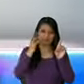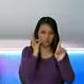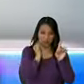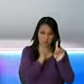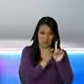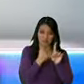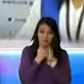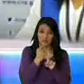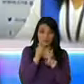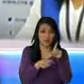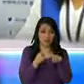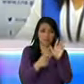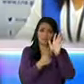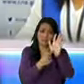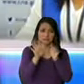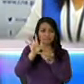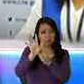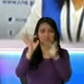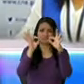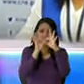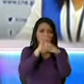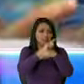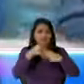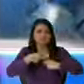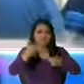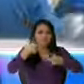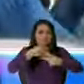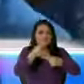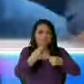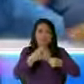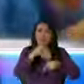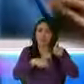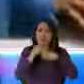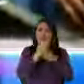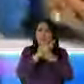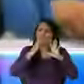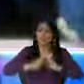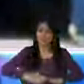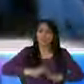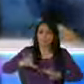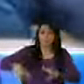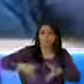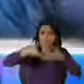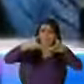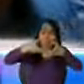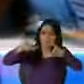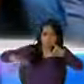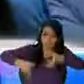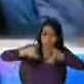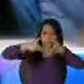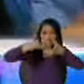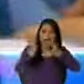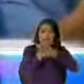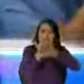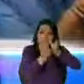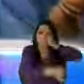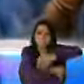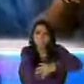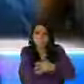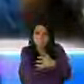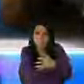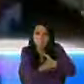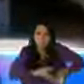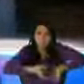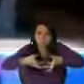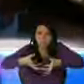casos que fueron expuestos en redes sociales y donde se observa a funcionarios movilizándose con actas en sus brazos afuera del